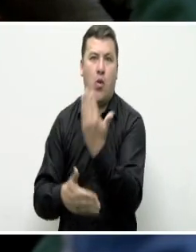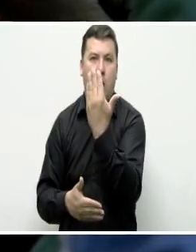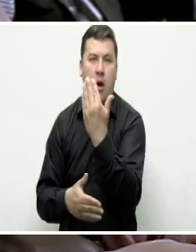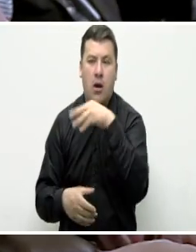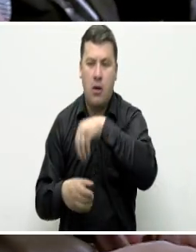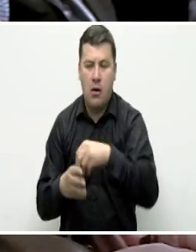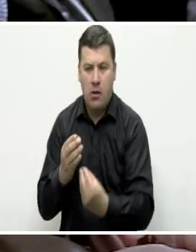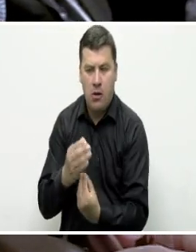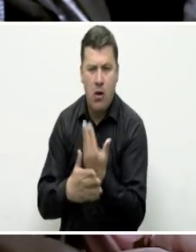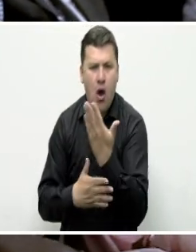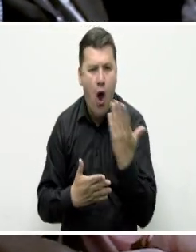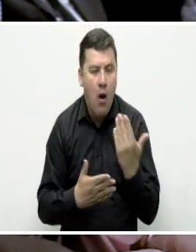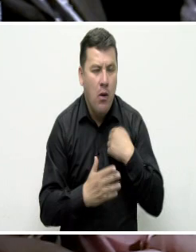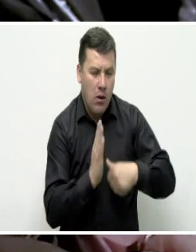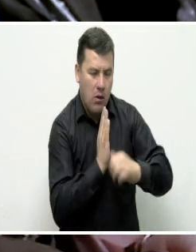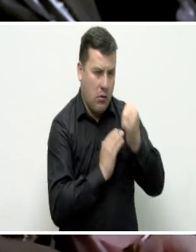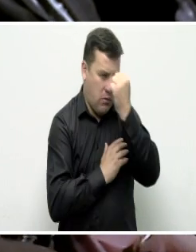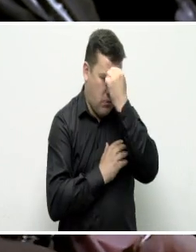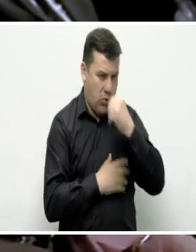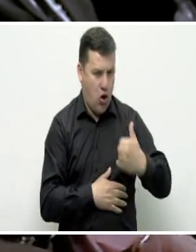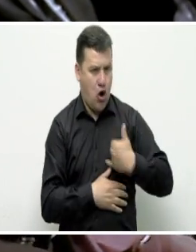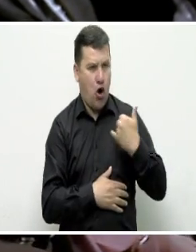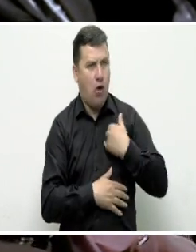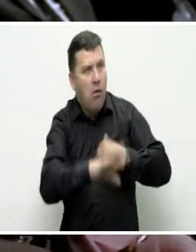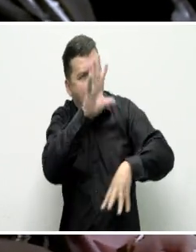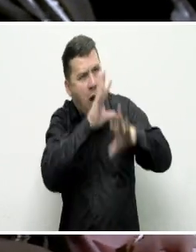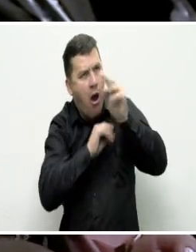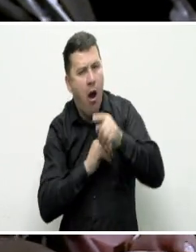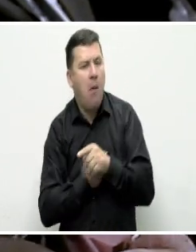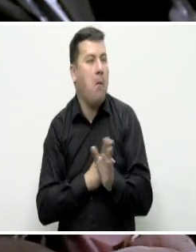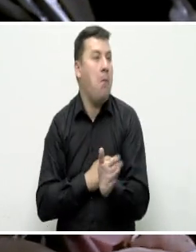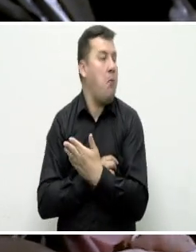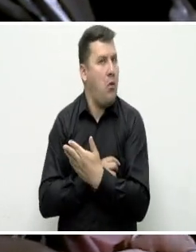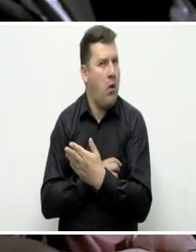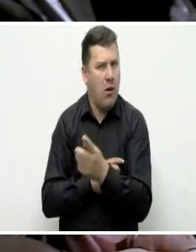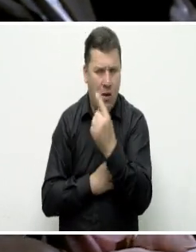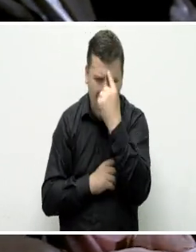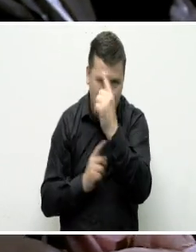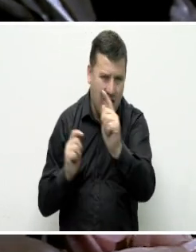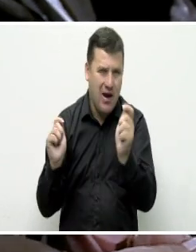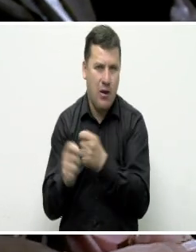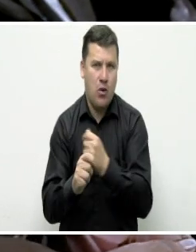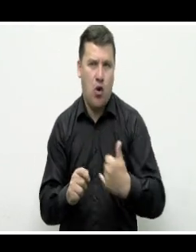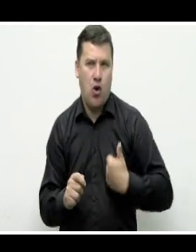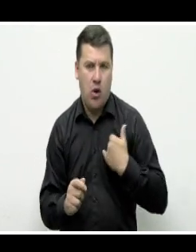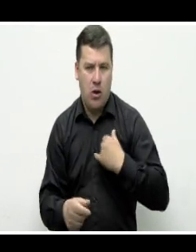semillero para que la juventud cambie.